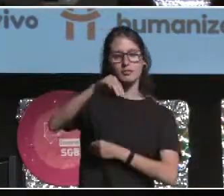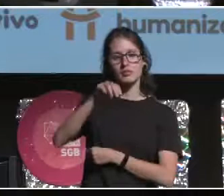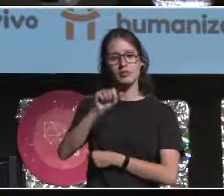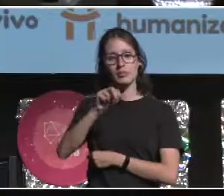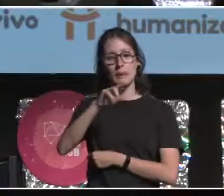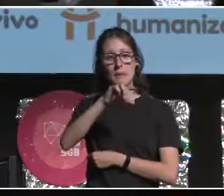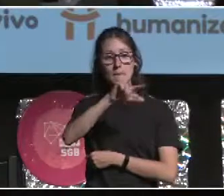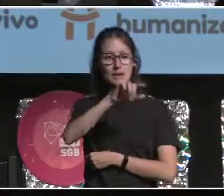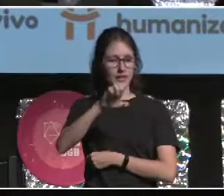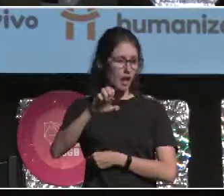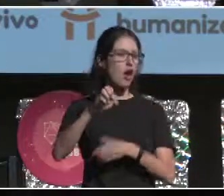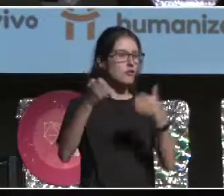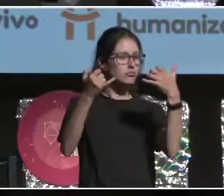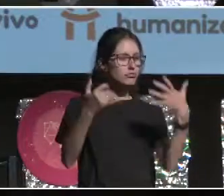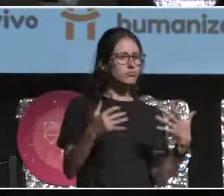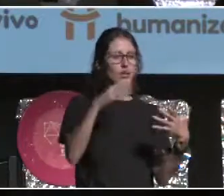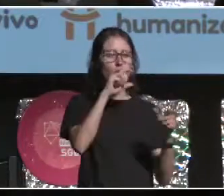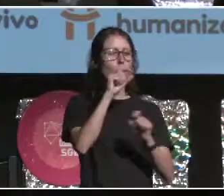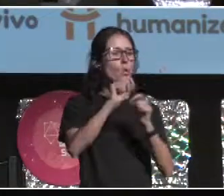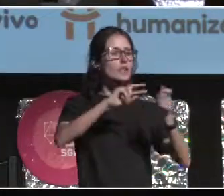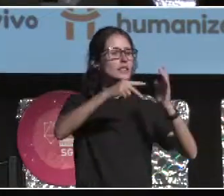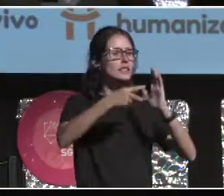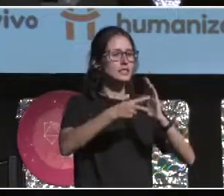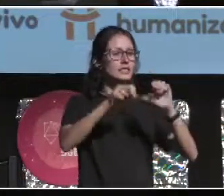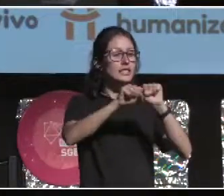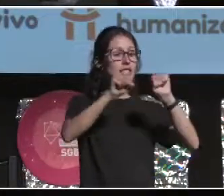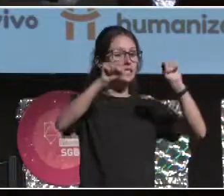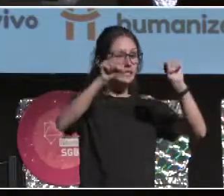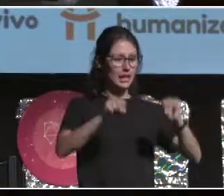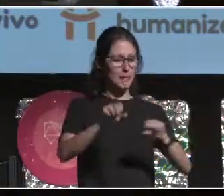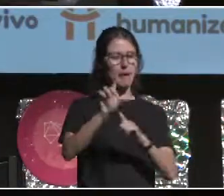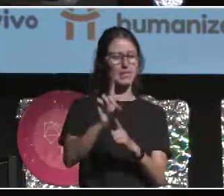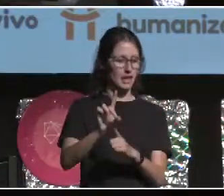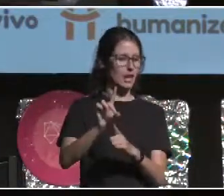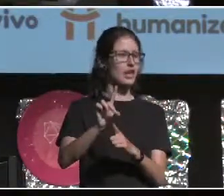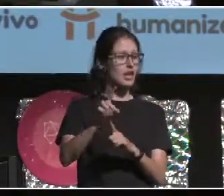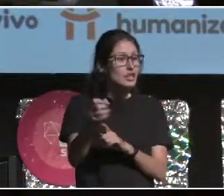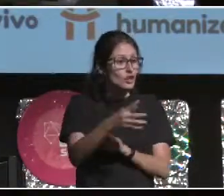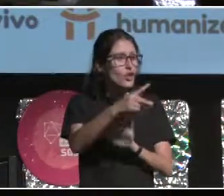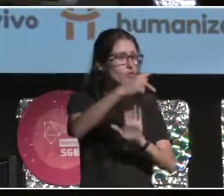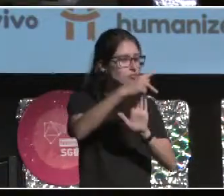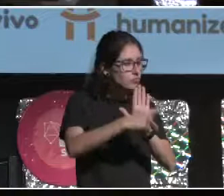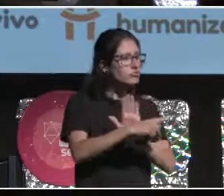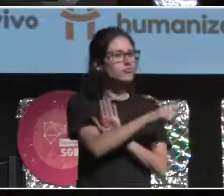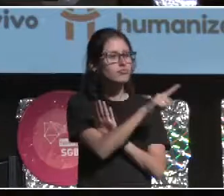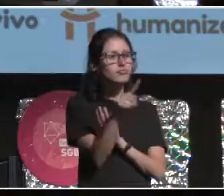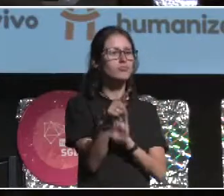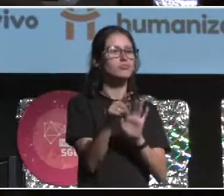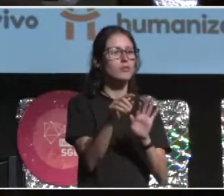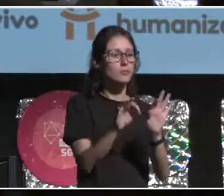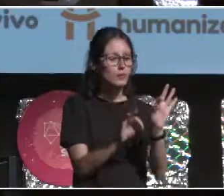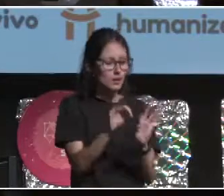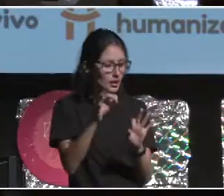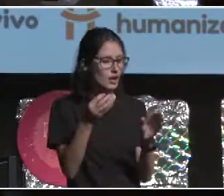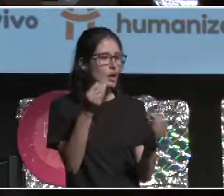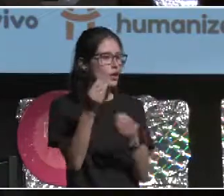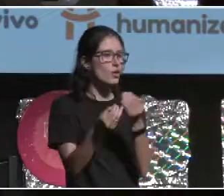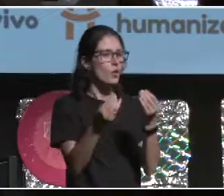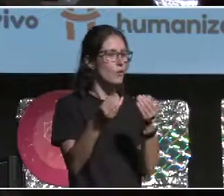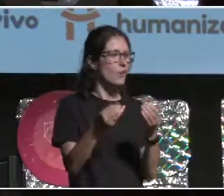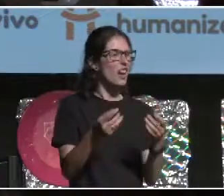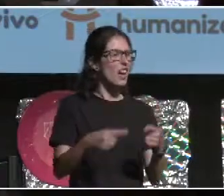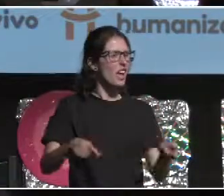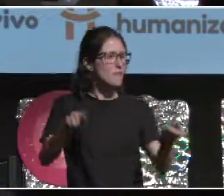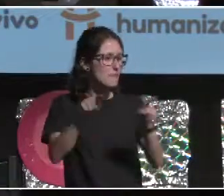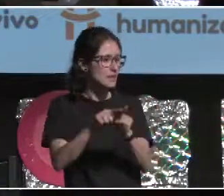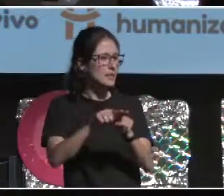repente falar rapidamente o que é o Sistema B, para quem não conhece, e desse projeto novo que vocês estão fazendo com o Global Compact, eu acho,